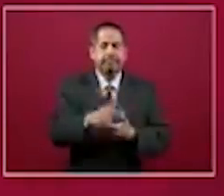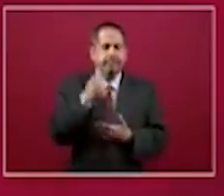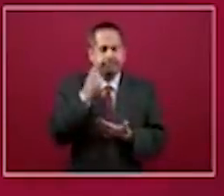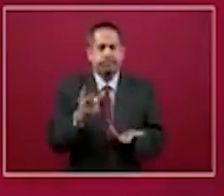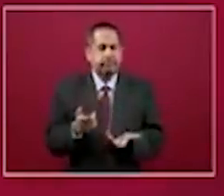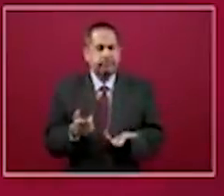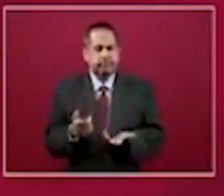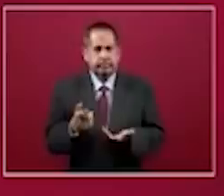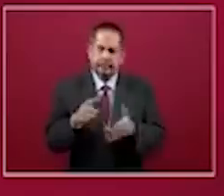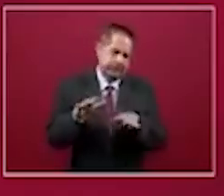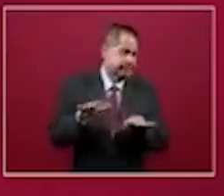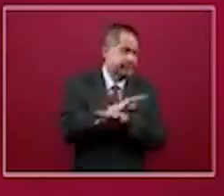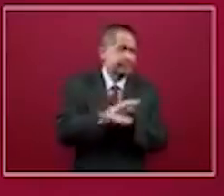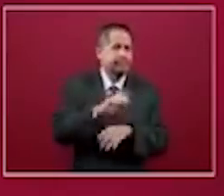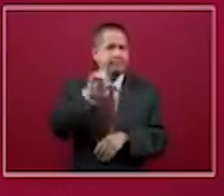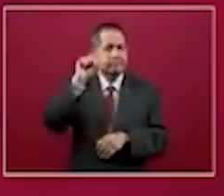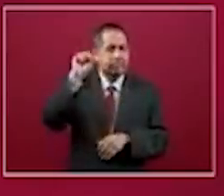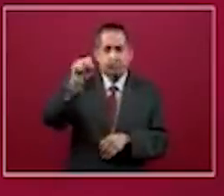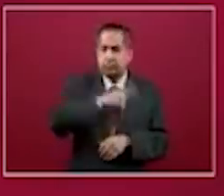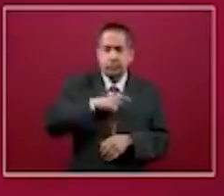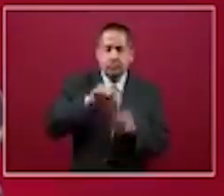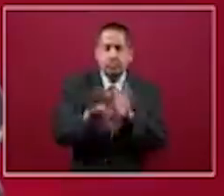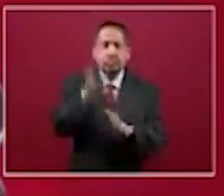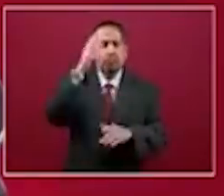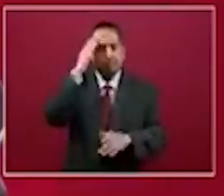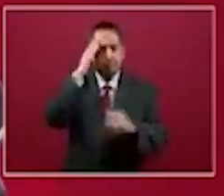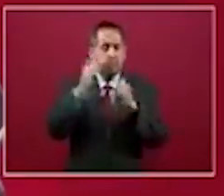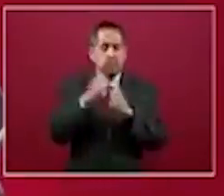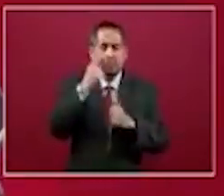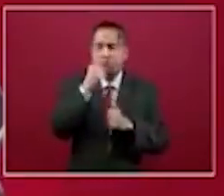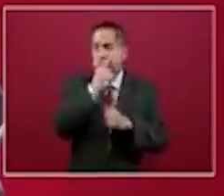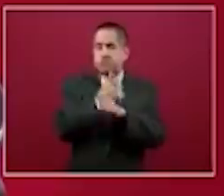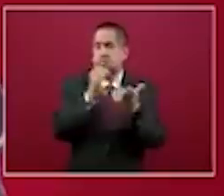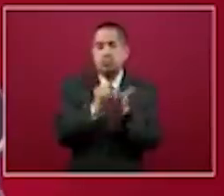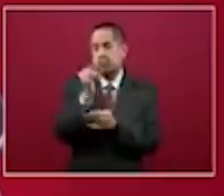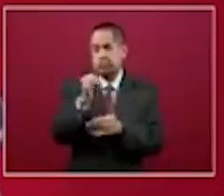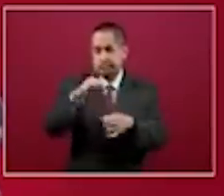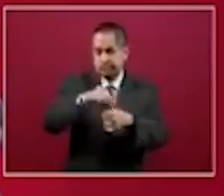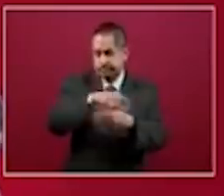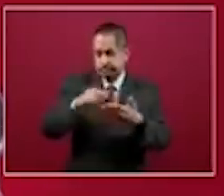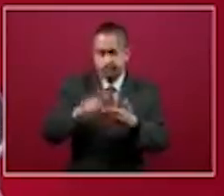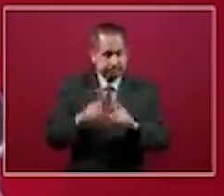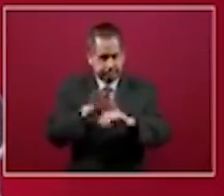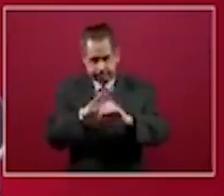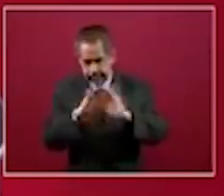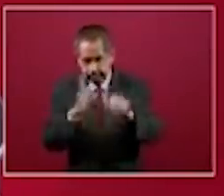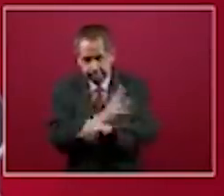se democraticen los sindicatos, que haya transparencia, el manejo de